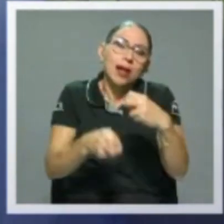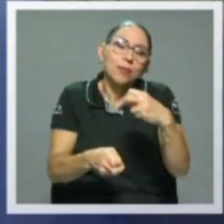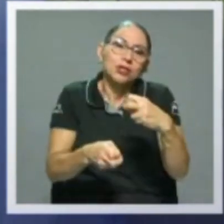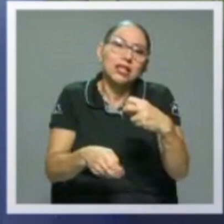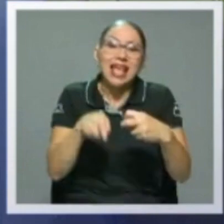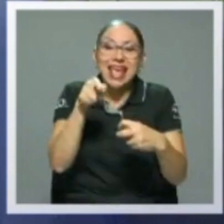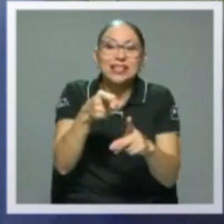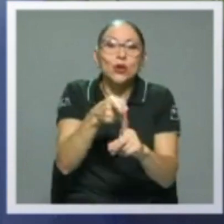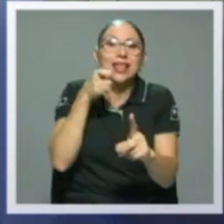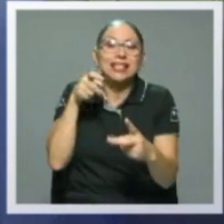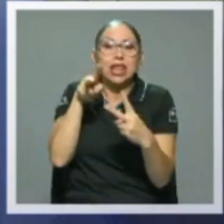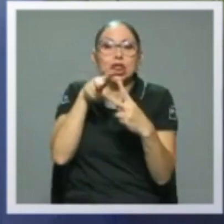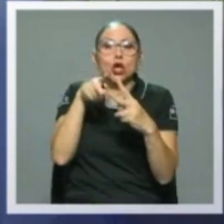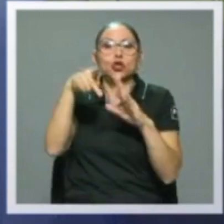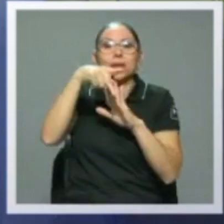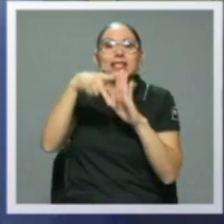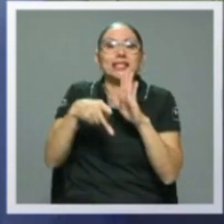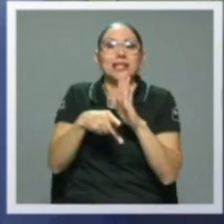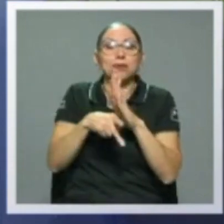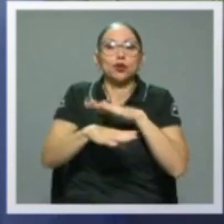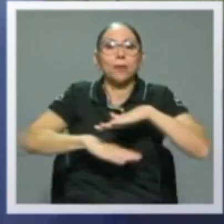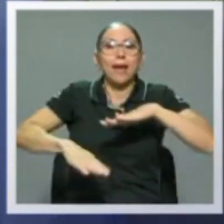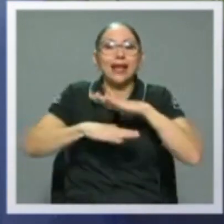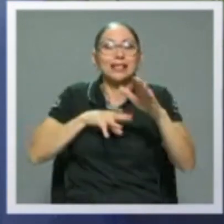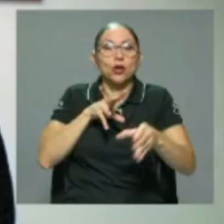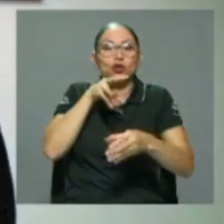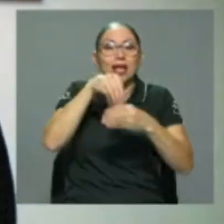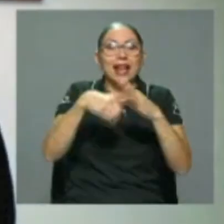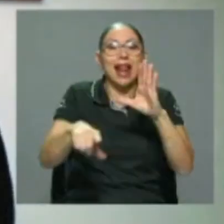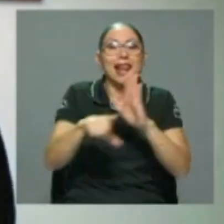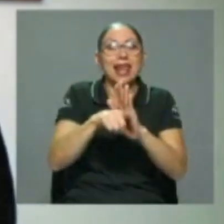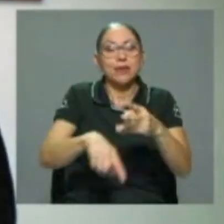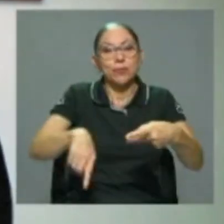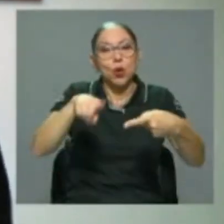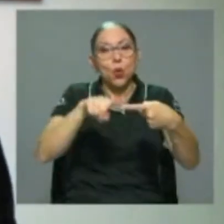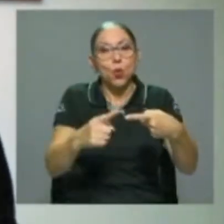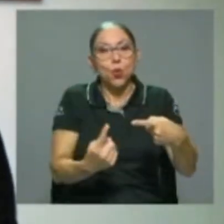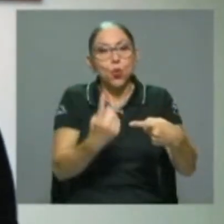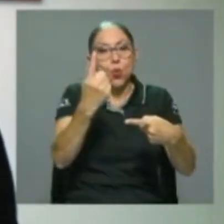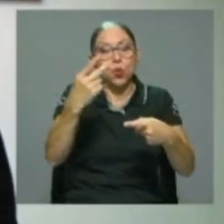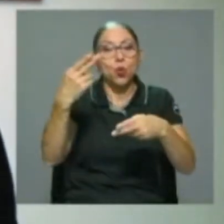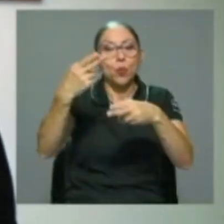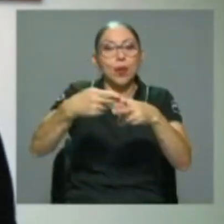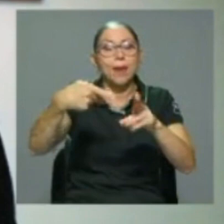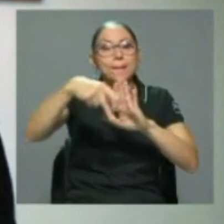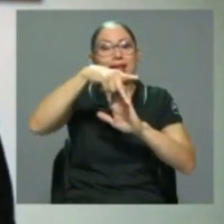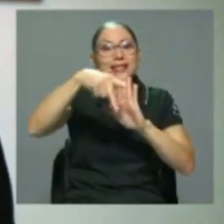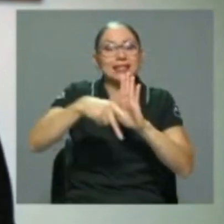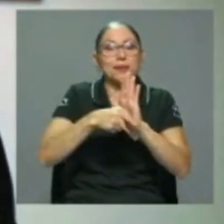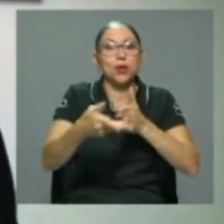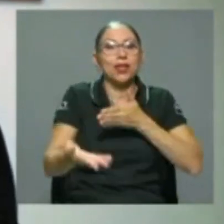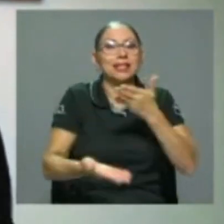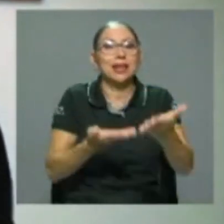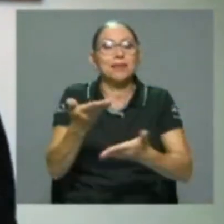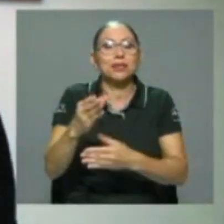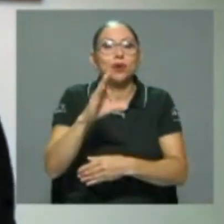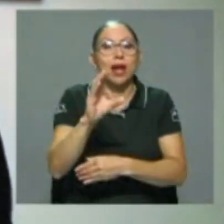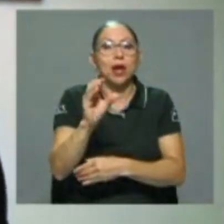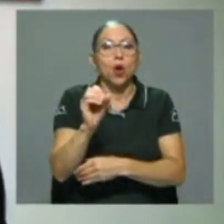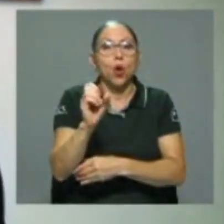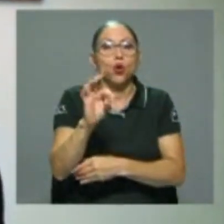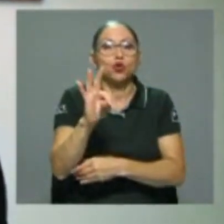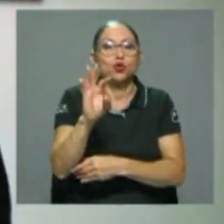básicos incorporados en la ley. Uno de ellos es lo que se conoce como el principio del servicio al costo, que ya